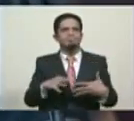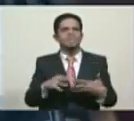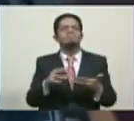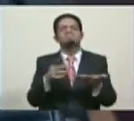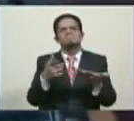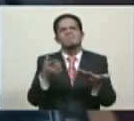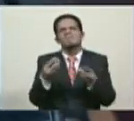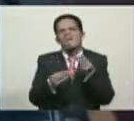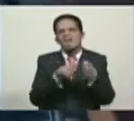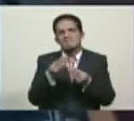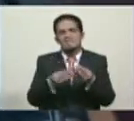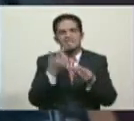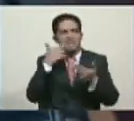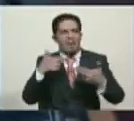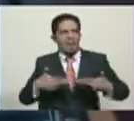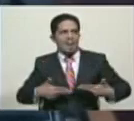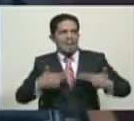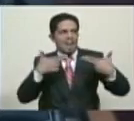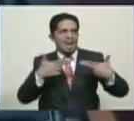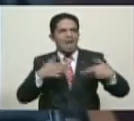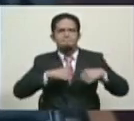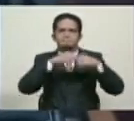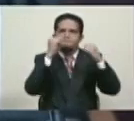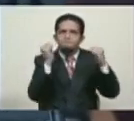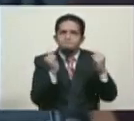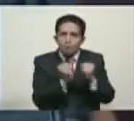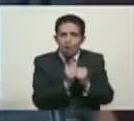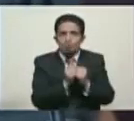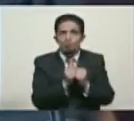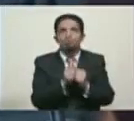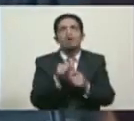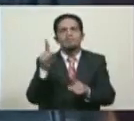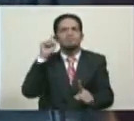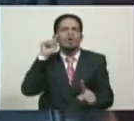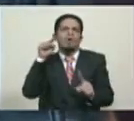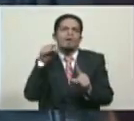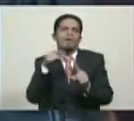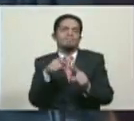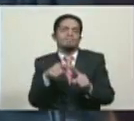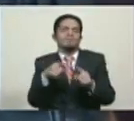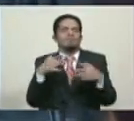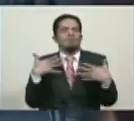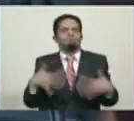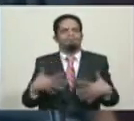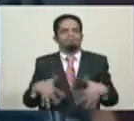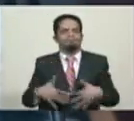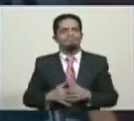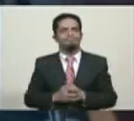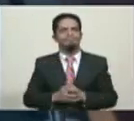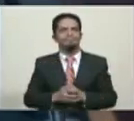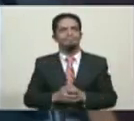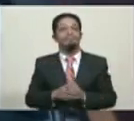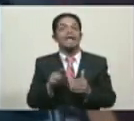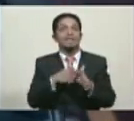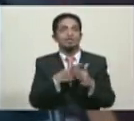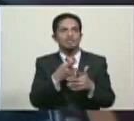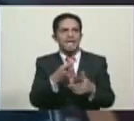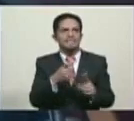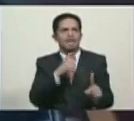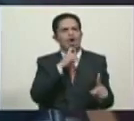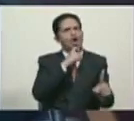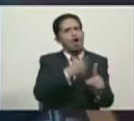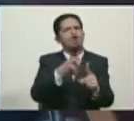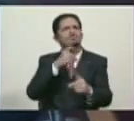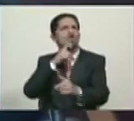y mataran entre sí era y es su objetivo más catastrófico. De ahí la xenofobia y